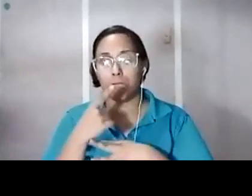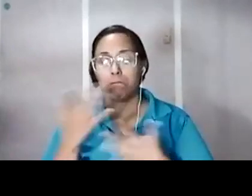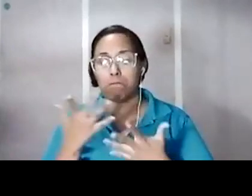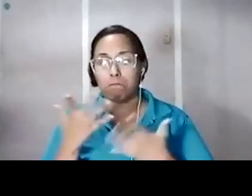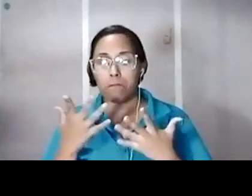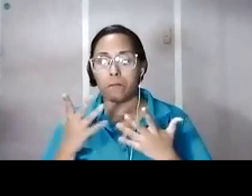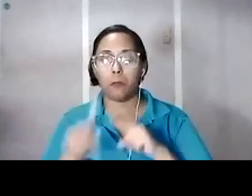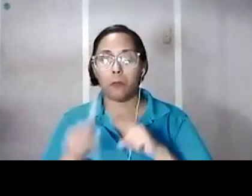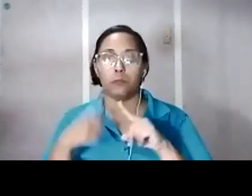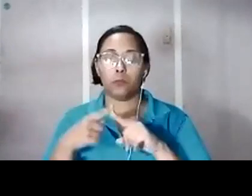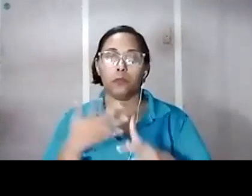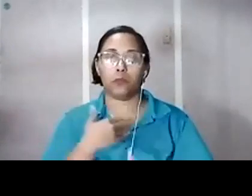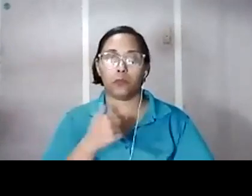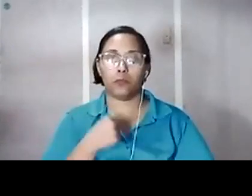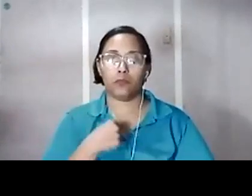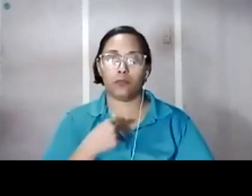yo